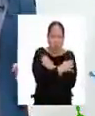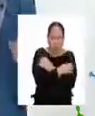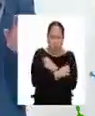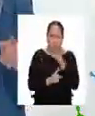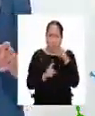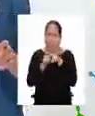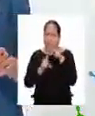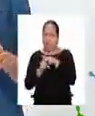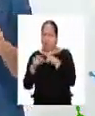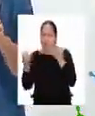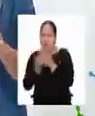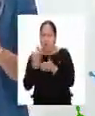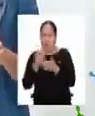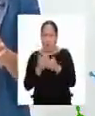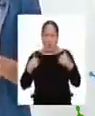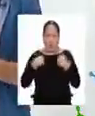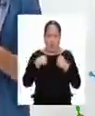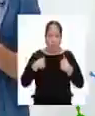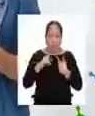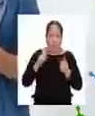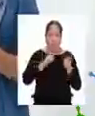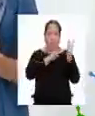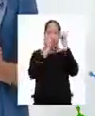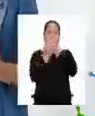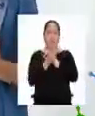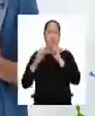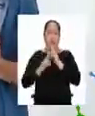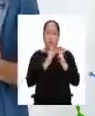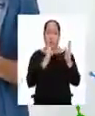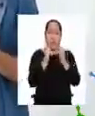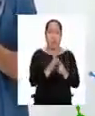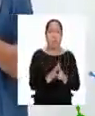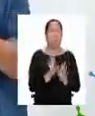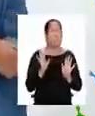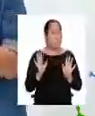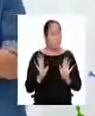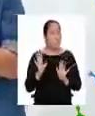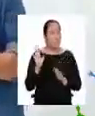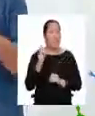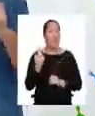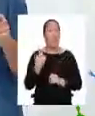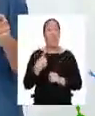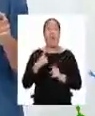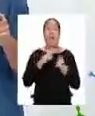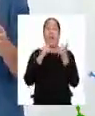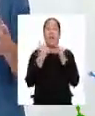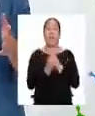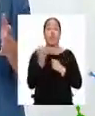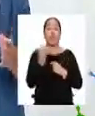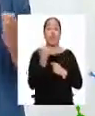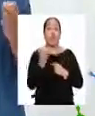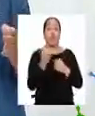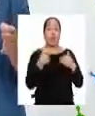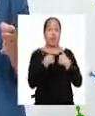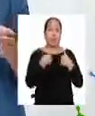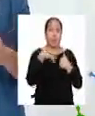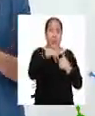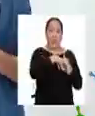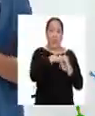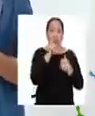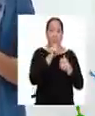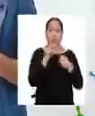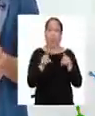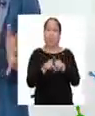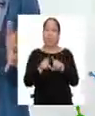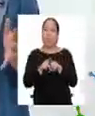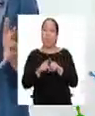del río. Así es, como verás, el cambio no solo se da entre las especies, sino también en un factor abiótico